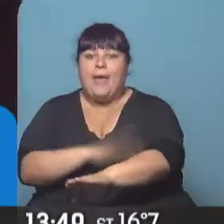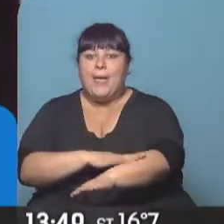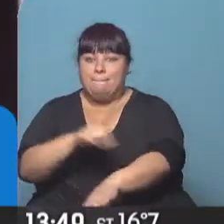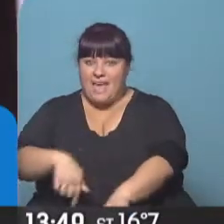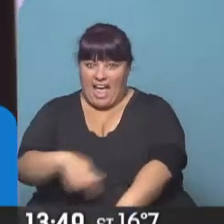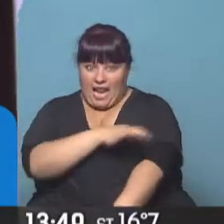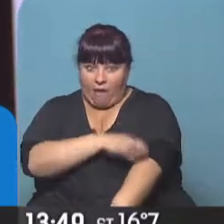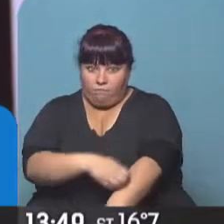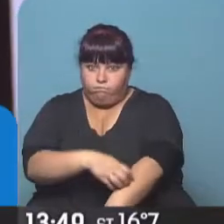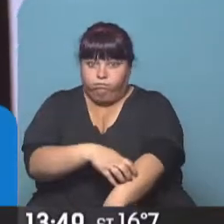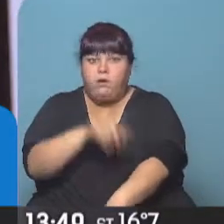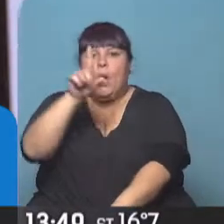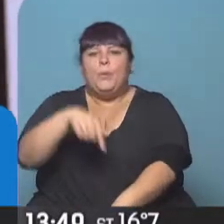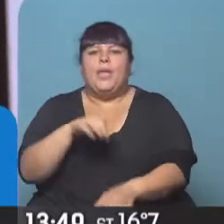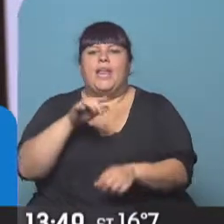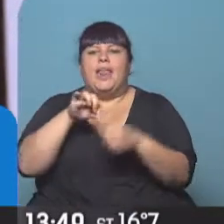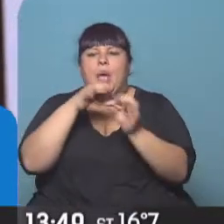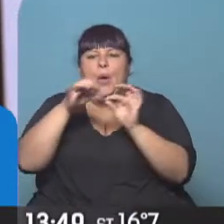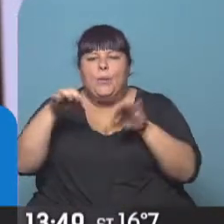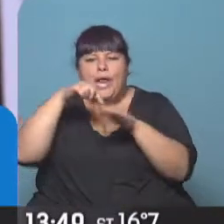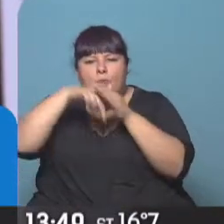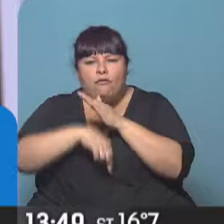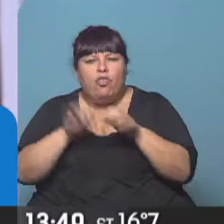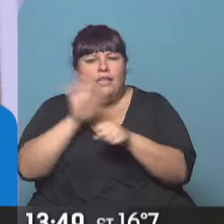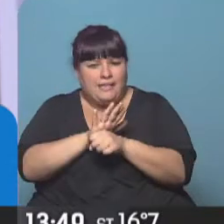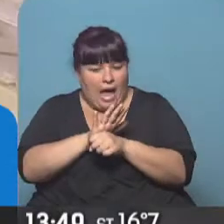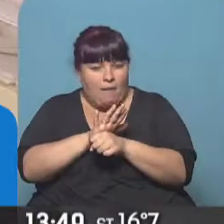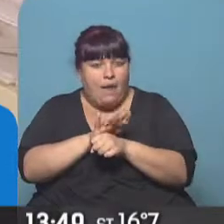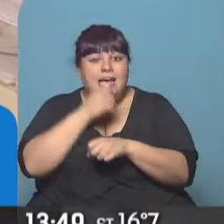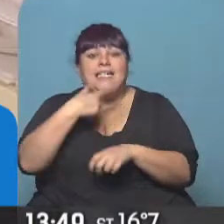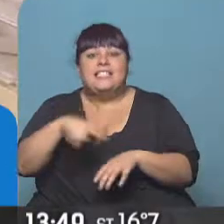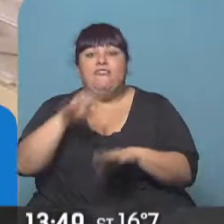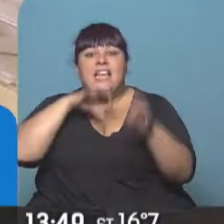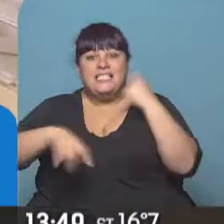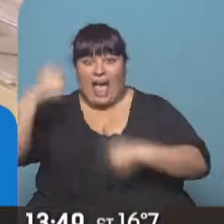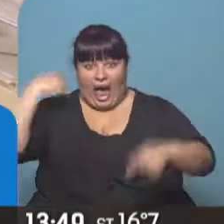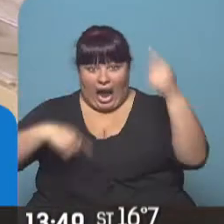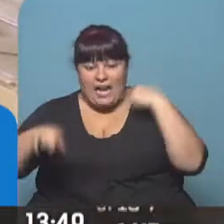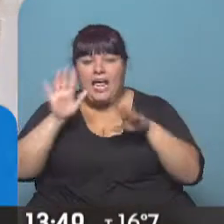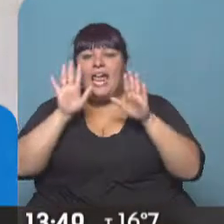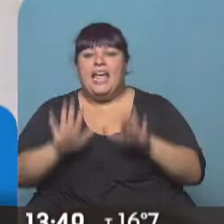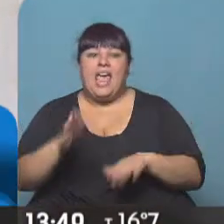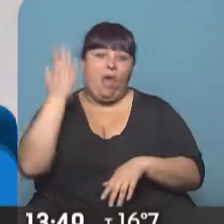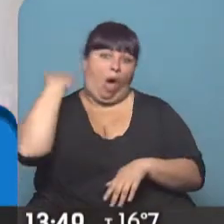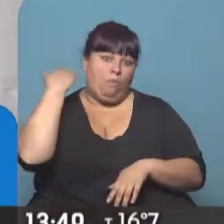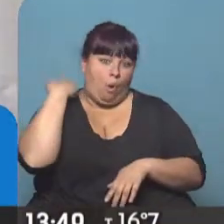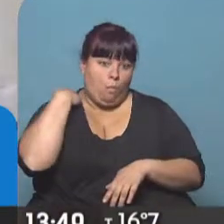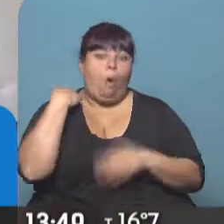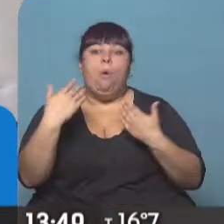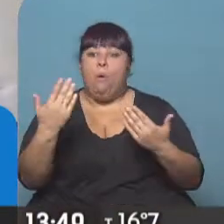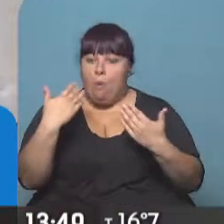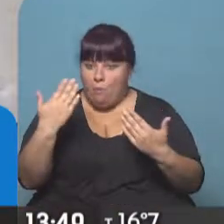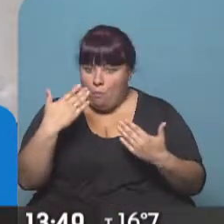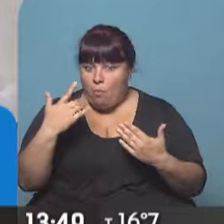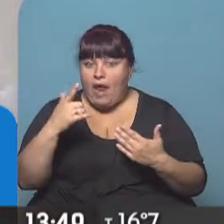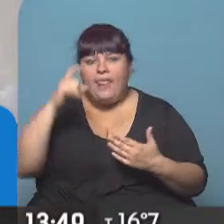inferiores causa una trombosis venosa profunda si migra por el torrente sanguíneo y se aloja en el pulmón puede causar